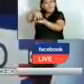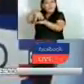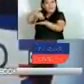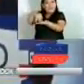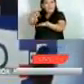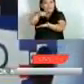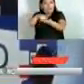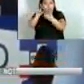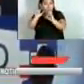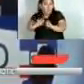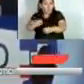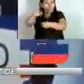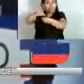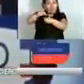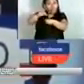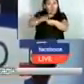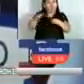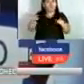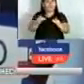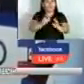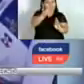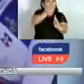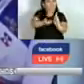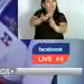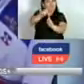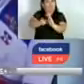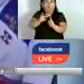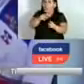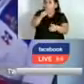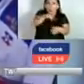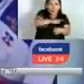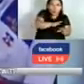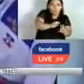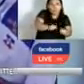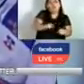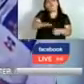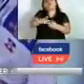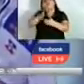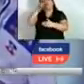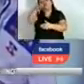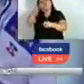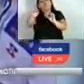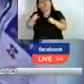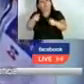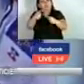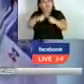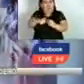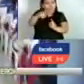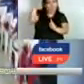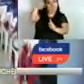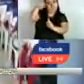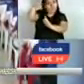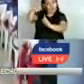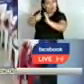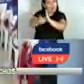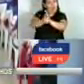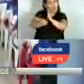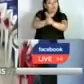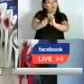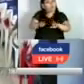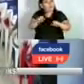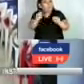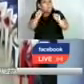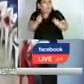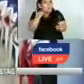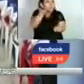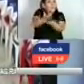próximas elecciones y la preparación de candidatos que no fueron electos, pero el potencial puede rendir frutos en futuros comicios y refrescar